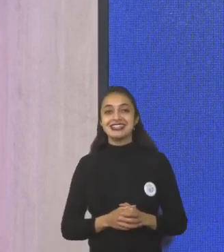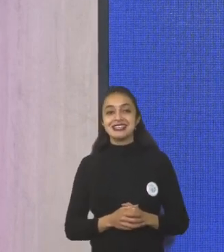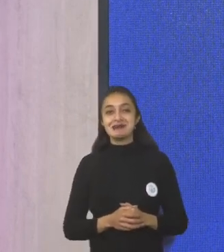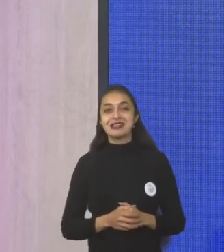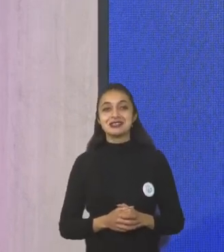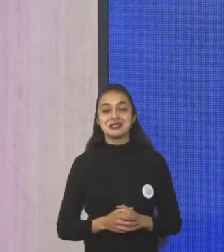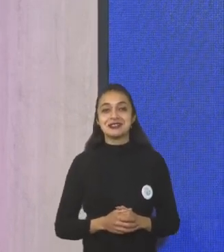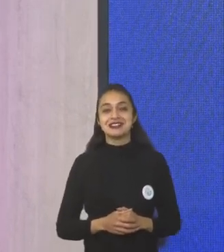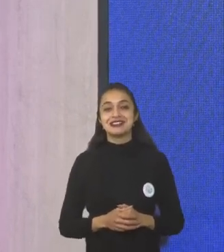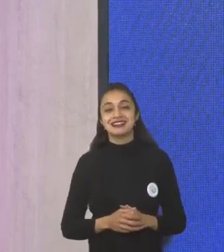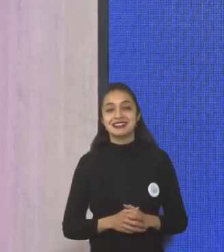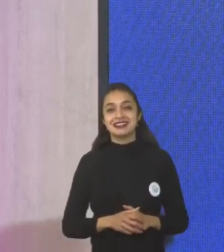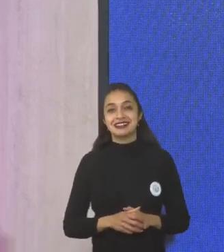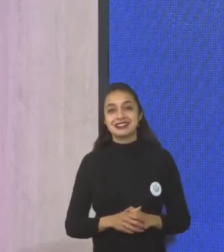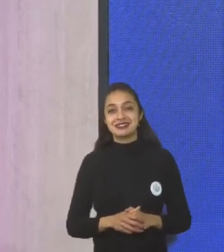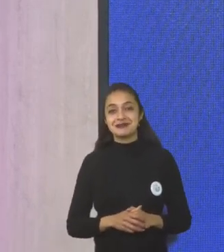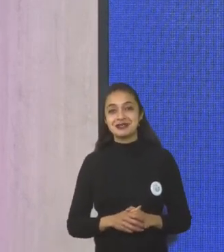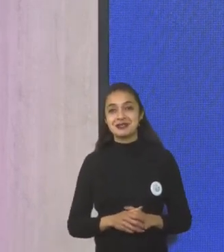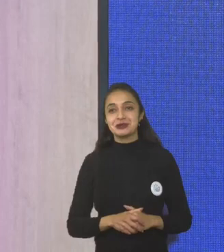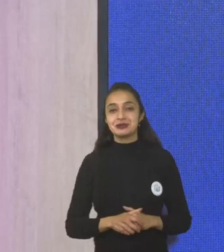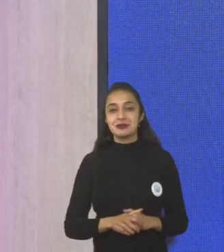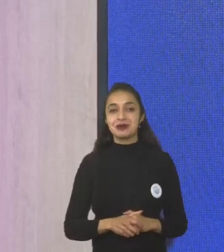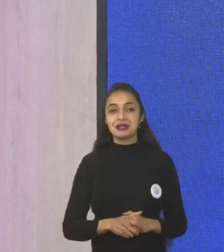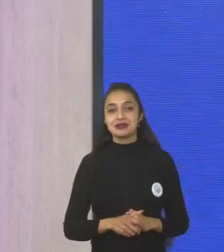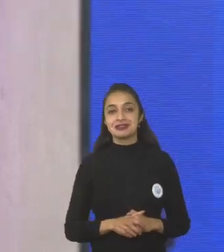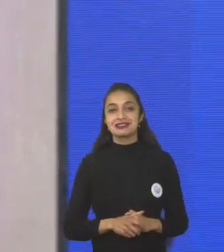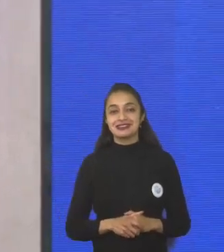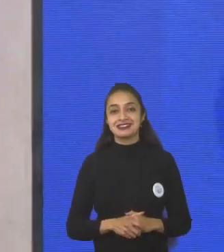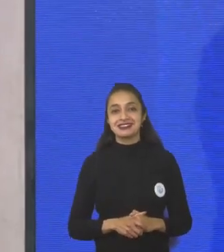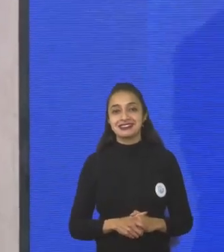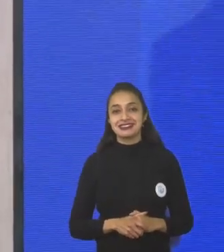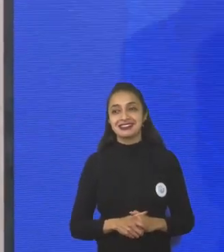Listo, que van con otro video y que ya van contigo.